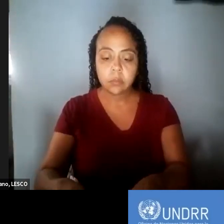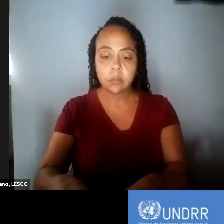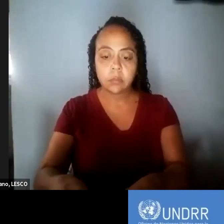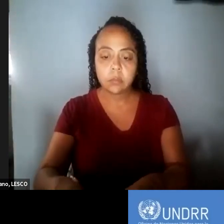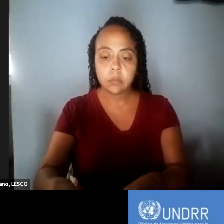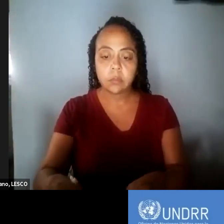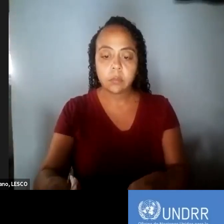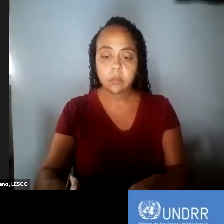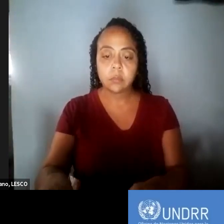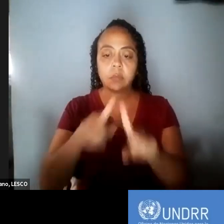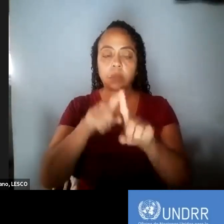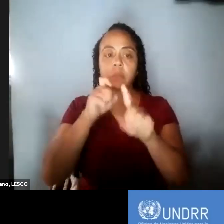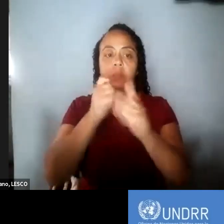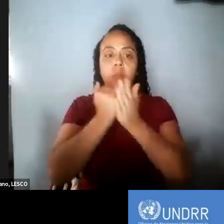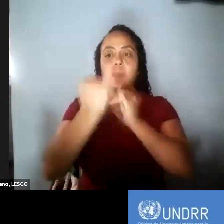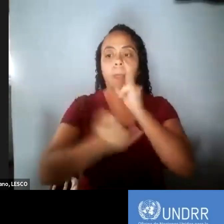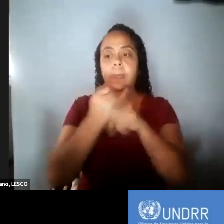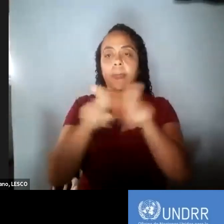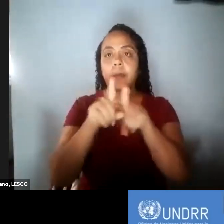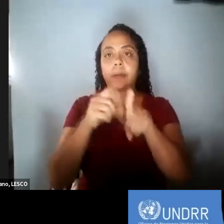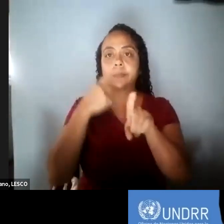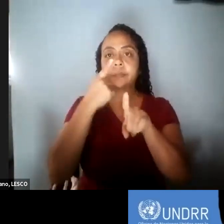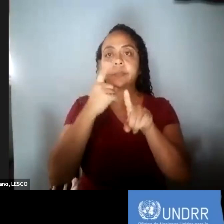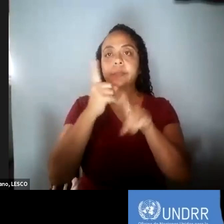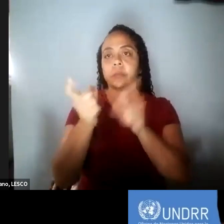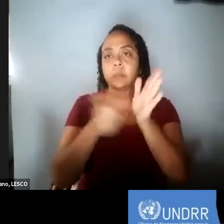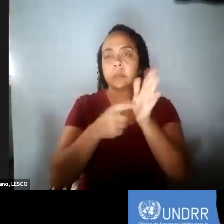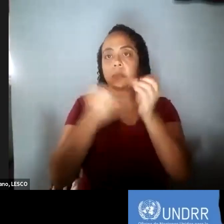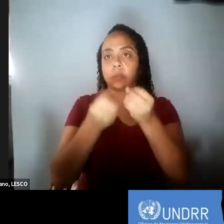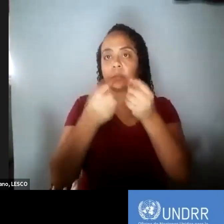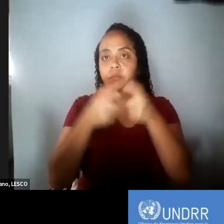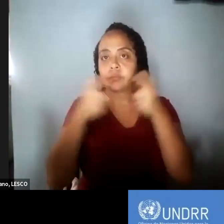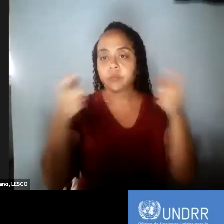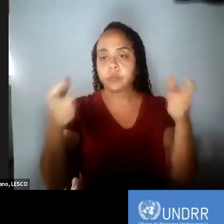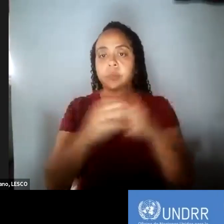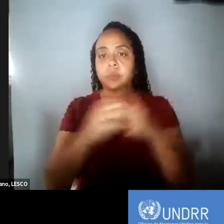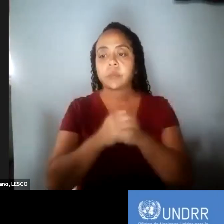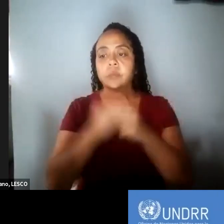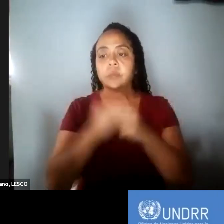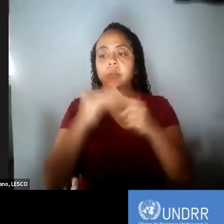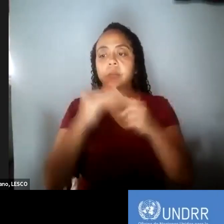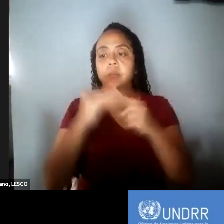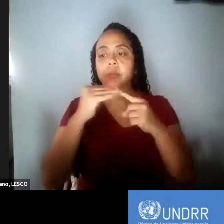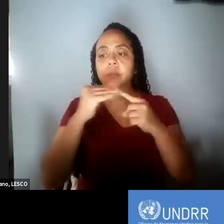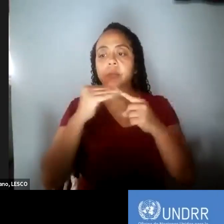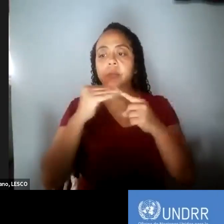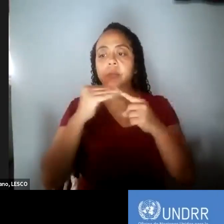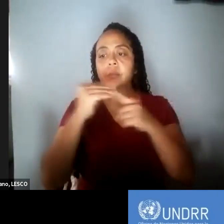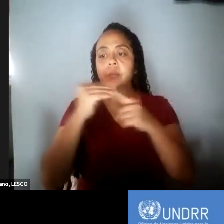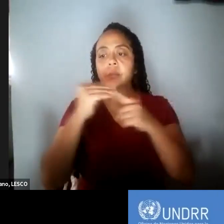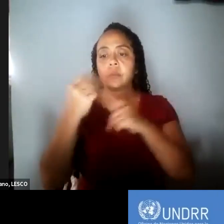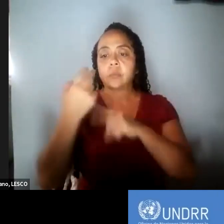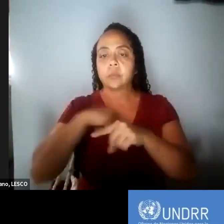también tenemos una deuda muy grande y con respecto a la priorización de nuestras acciones creo que tenemos que seguir